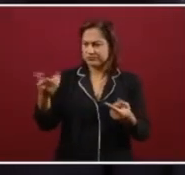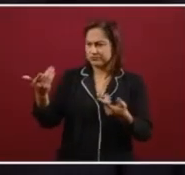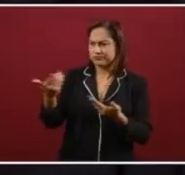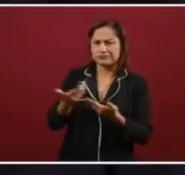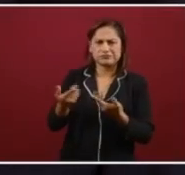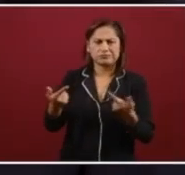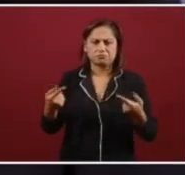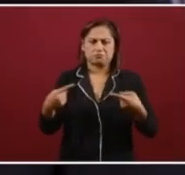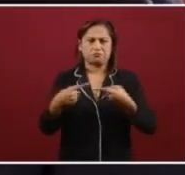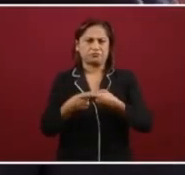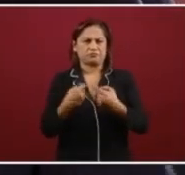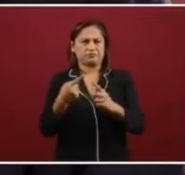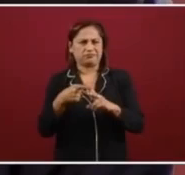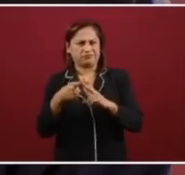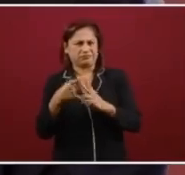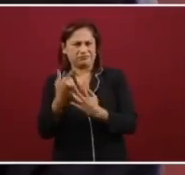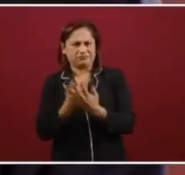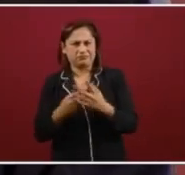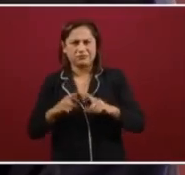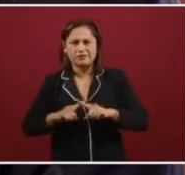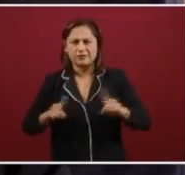2019. Vamos a esperar, porque